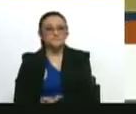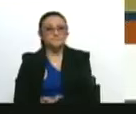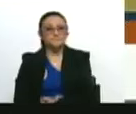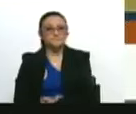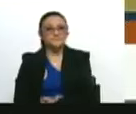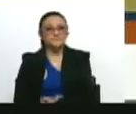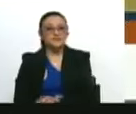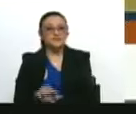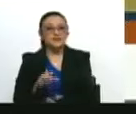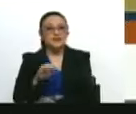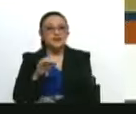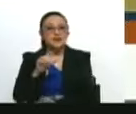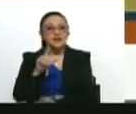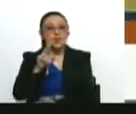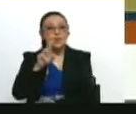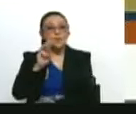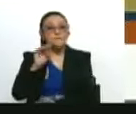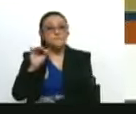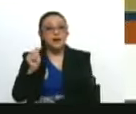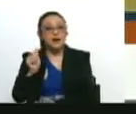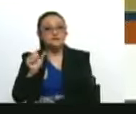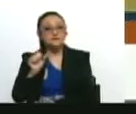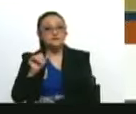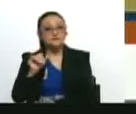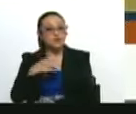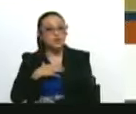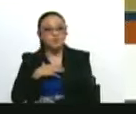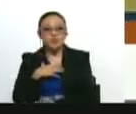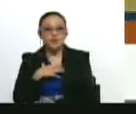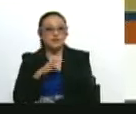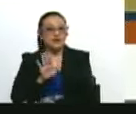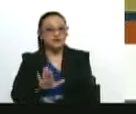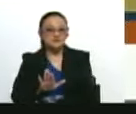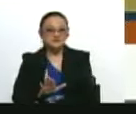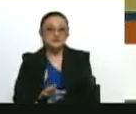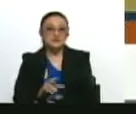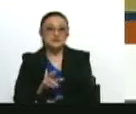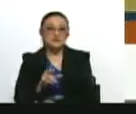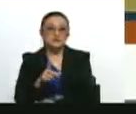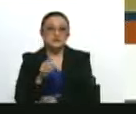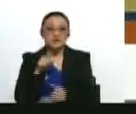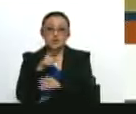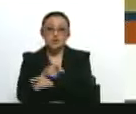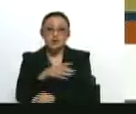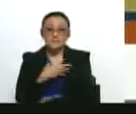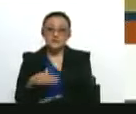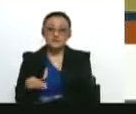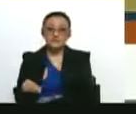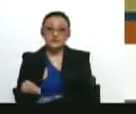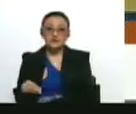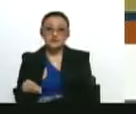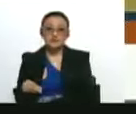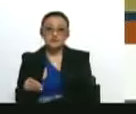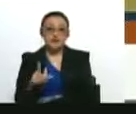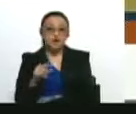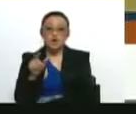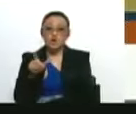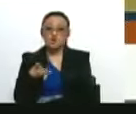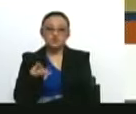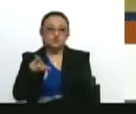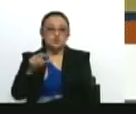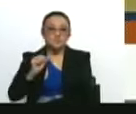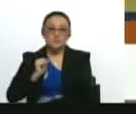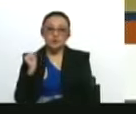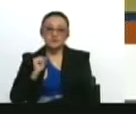Las UPAs no pueden ser así. Las UPAs, lo que ha ordenado el presidente, no son policías.